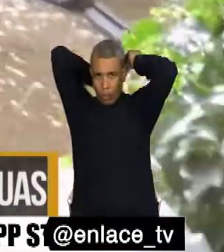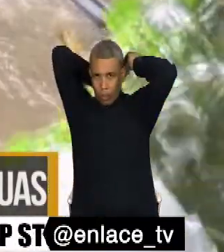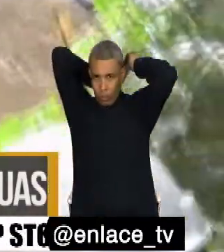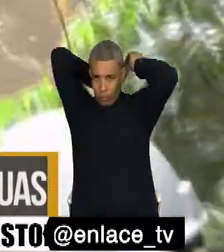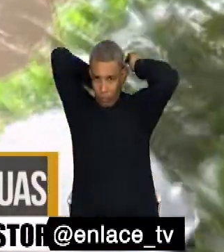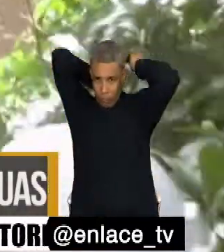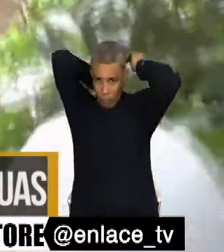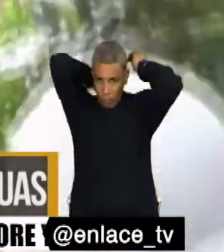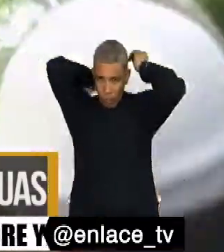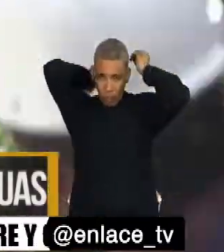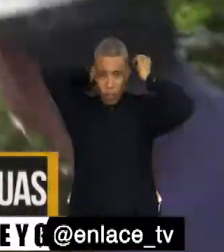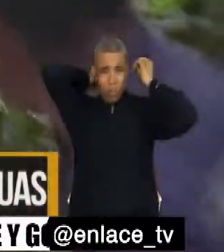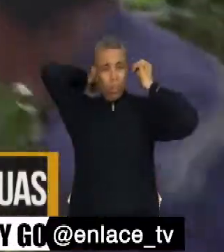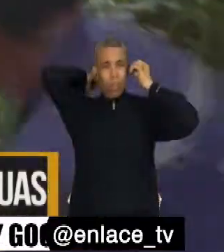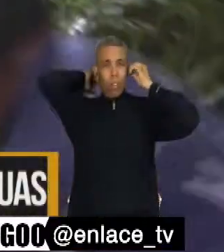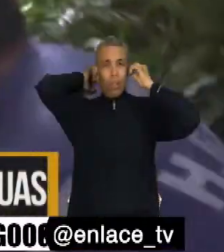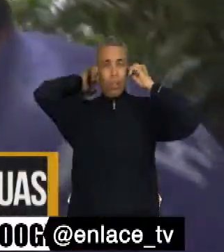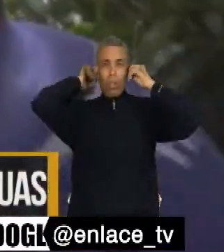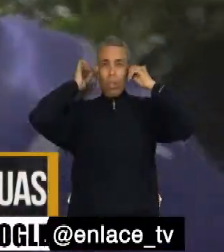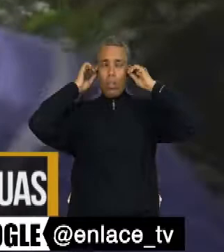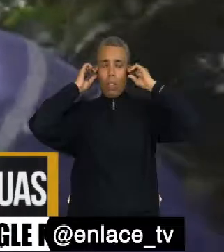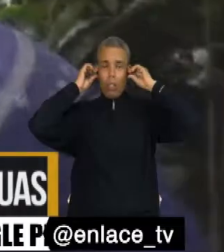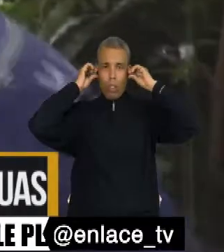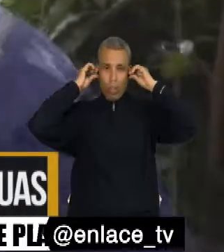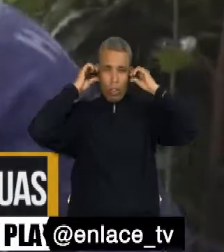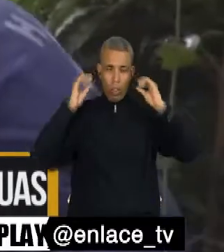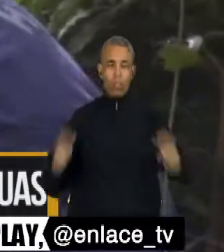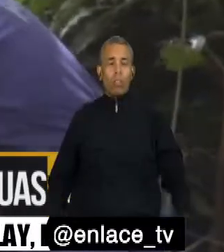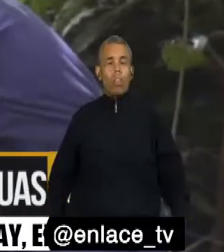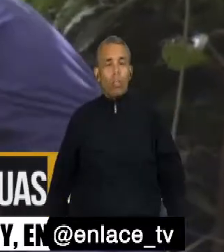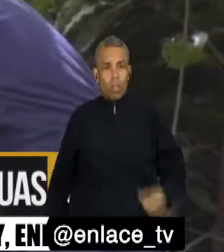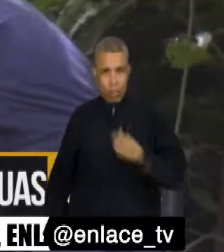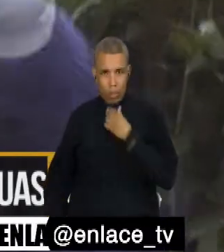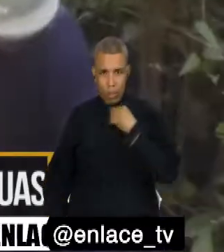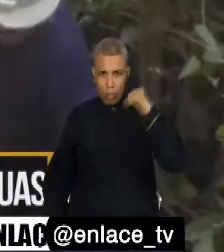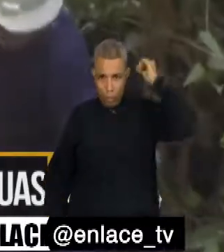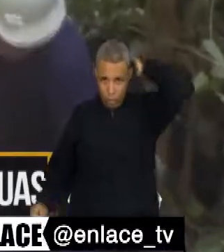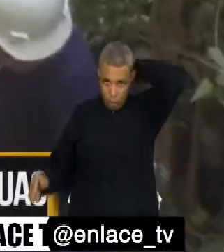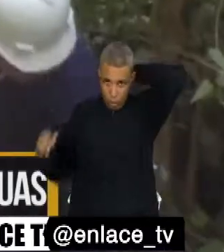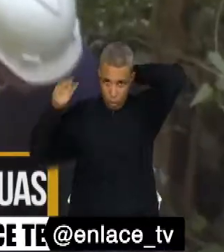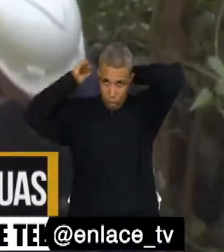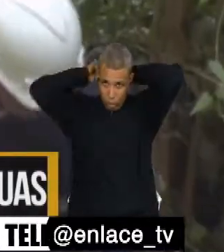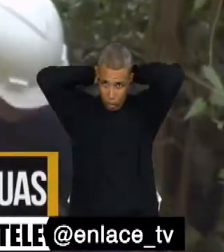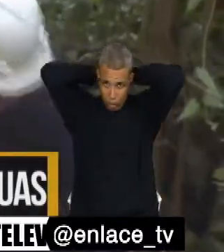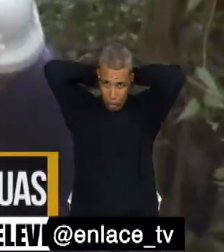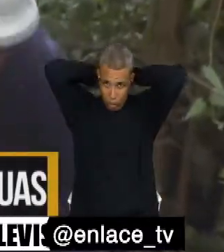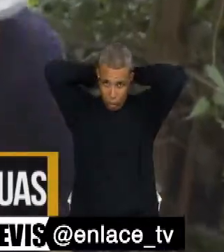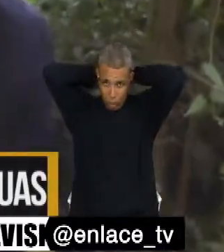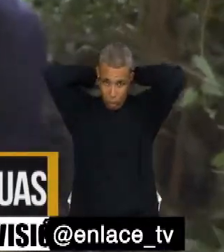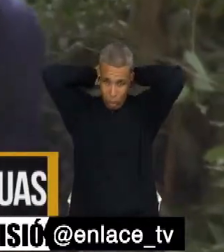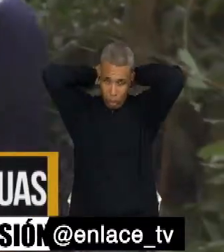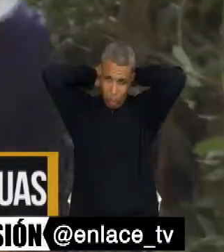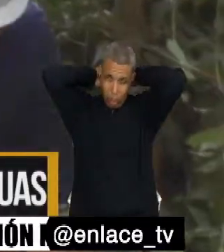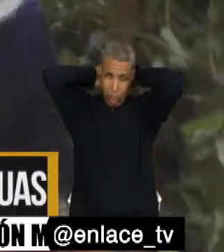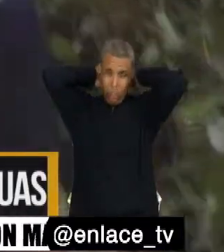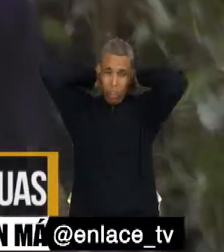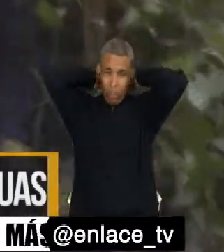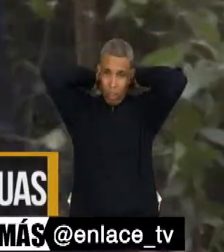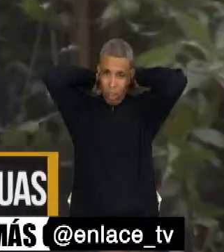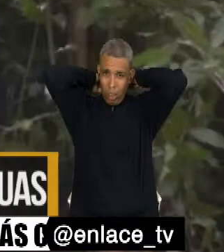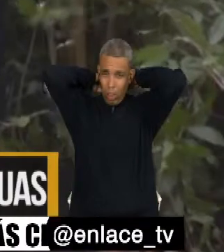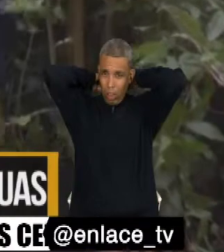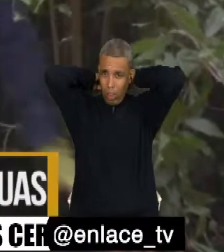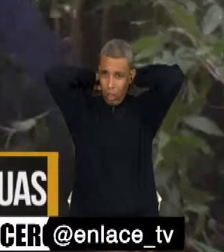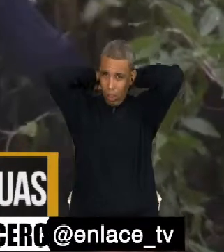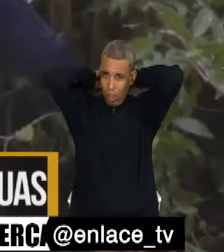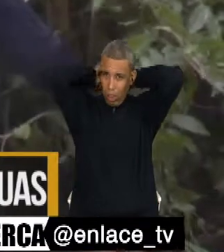metros. Hoy tenemos un nivel de 6,50, por lo tanto tampoco en un caso extremo que hubiera habido algún derramamiento no